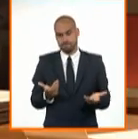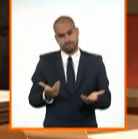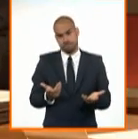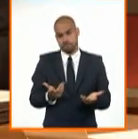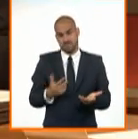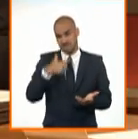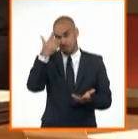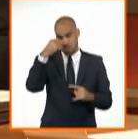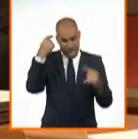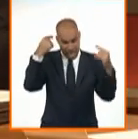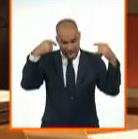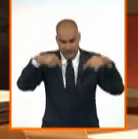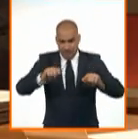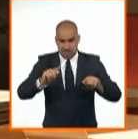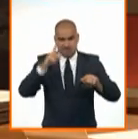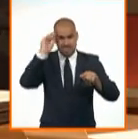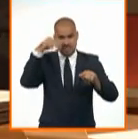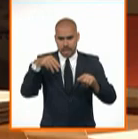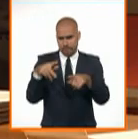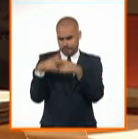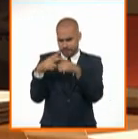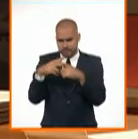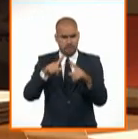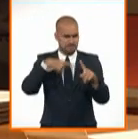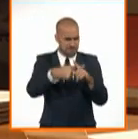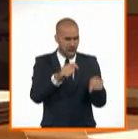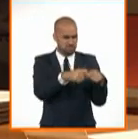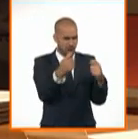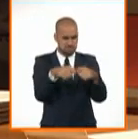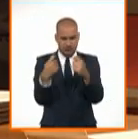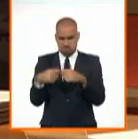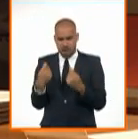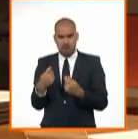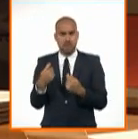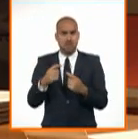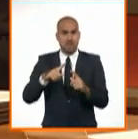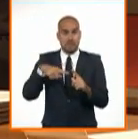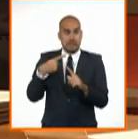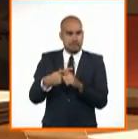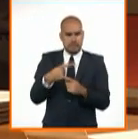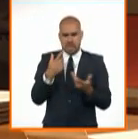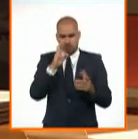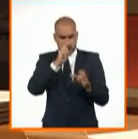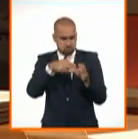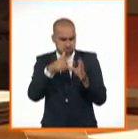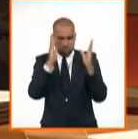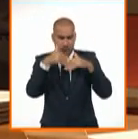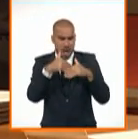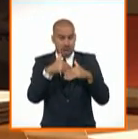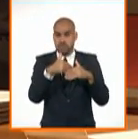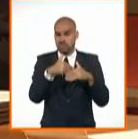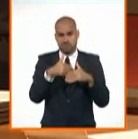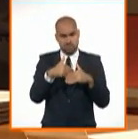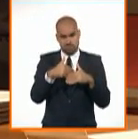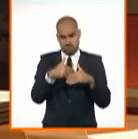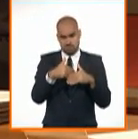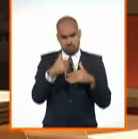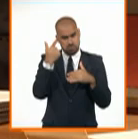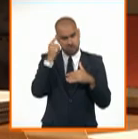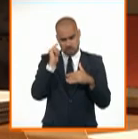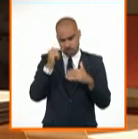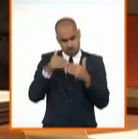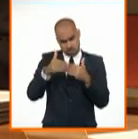entre mantenimiento ruptura y disponibilidad de combustible la situación sabes ahora todavía compleja